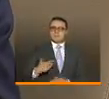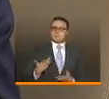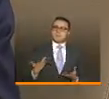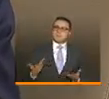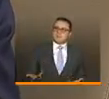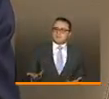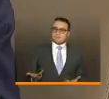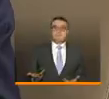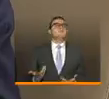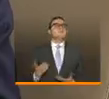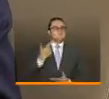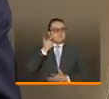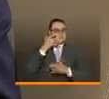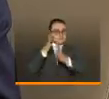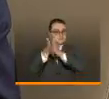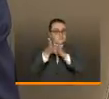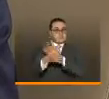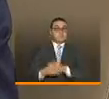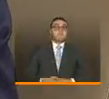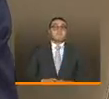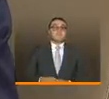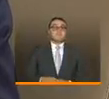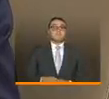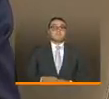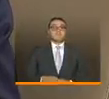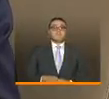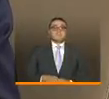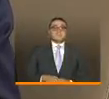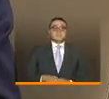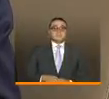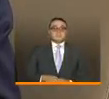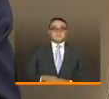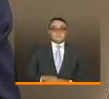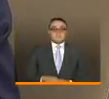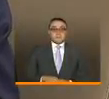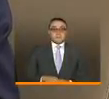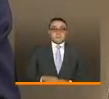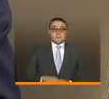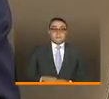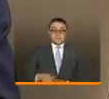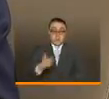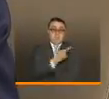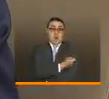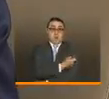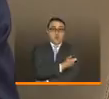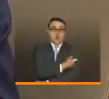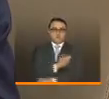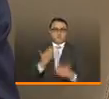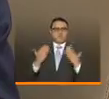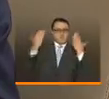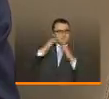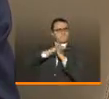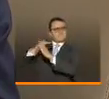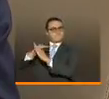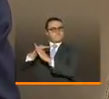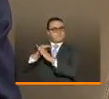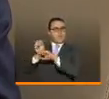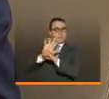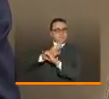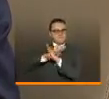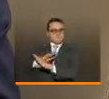este caso, a difundir la seguridad de la vacuna. Eso es